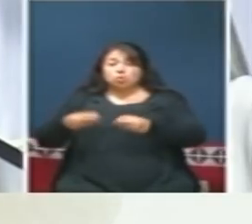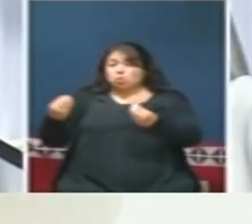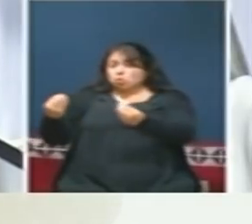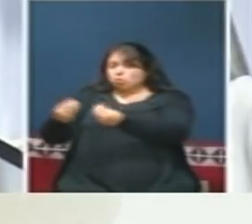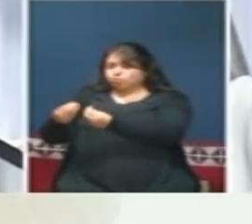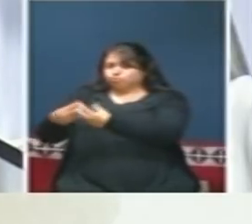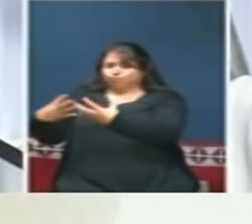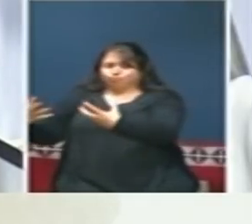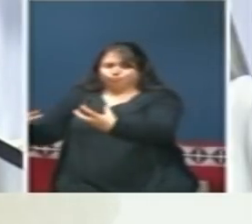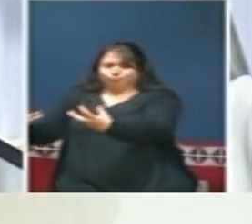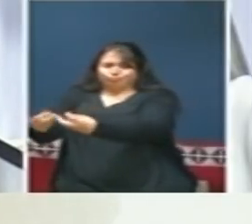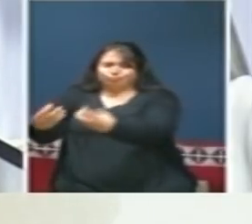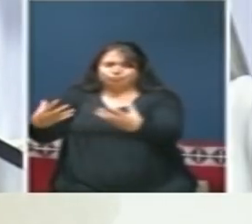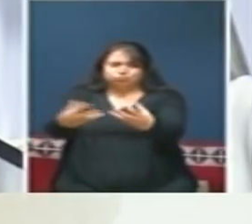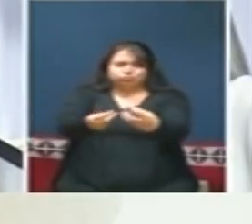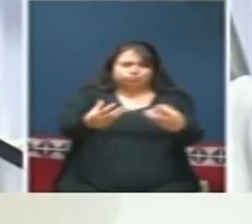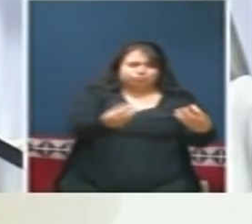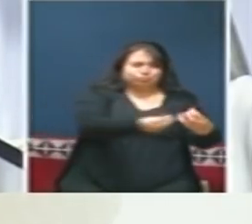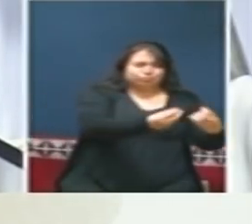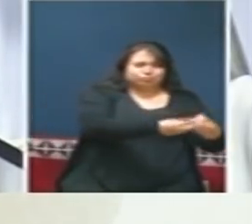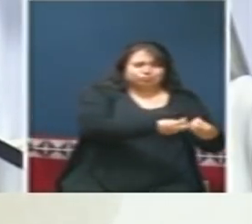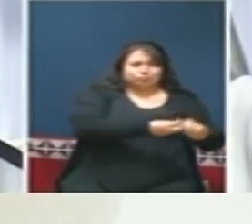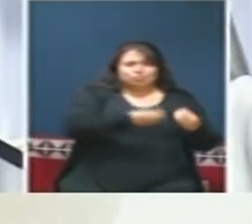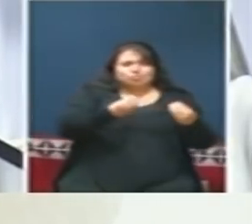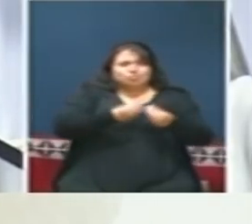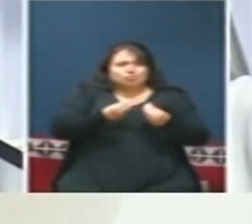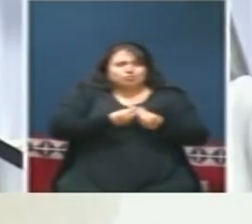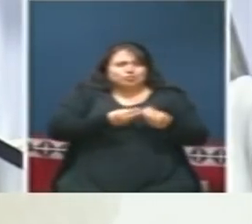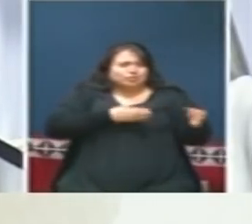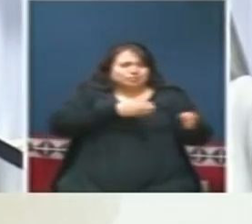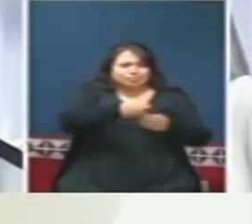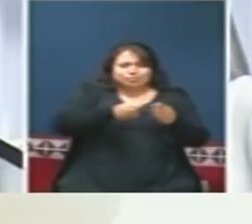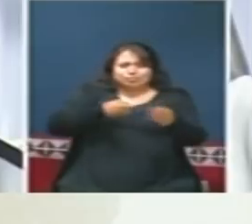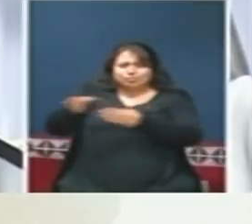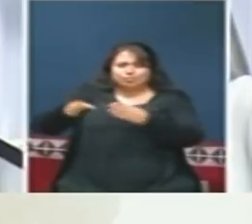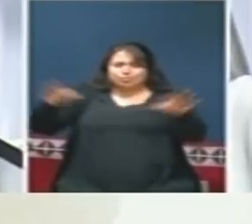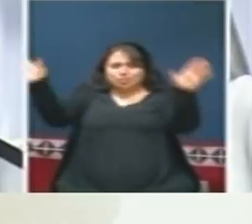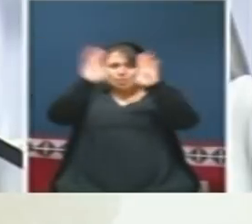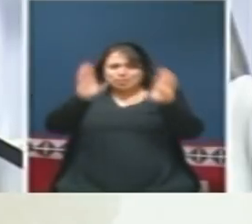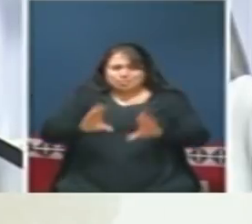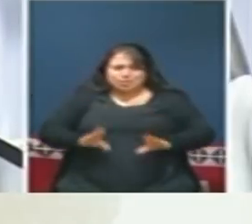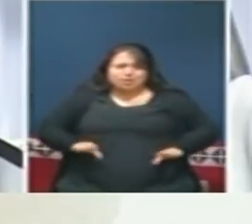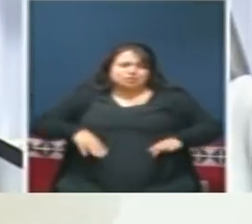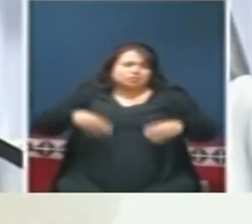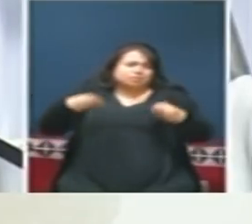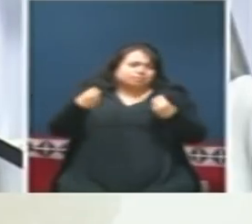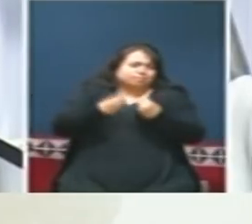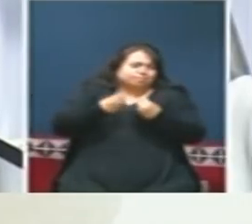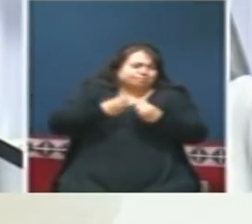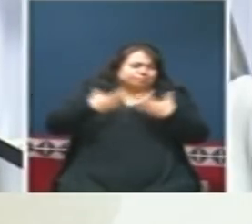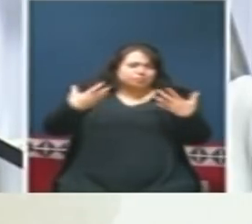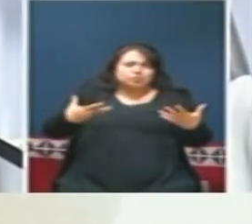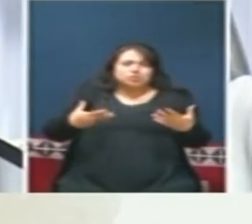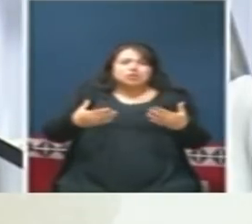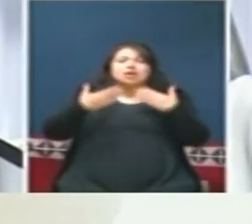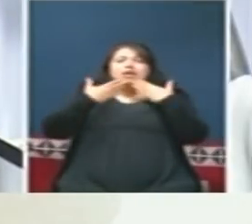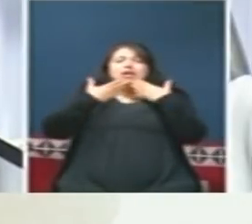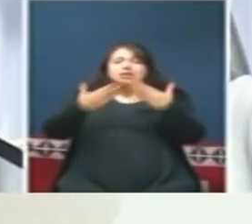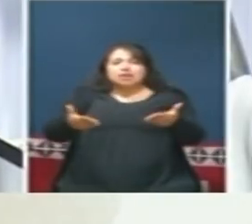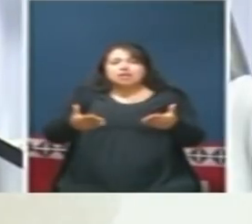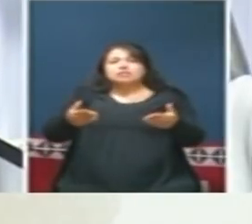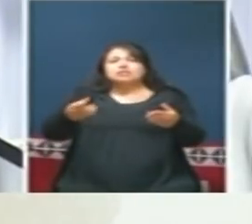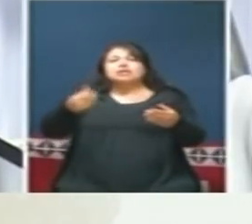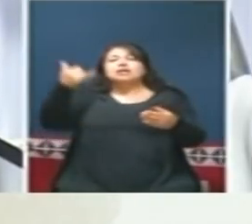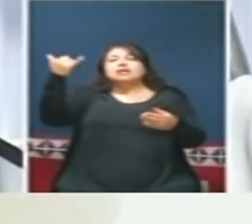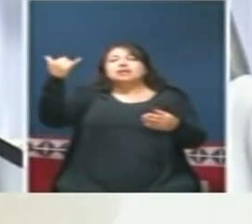lo han dado todo para cubrir tantos aspectos de la organización. Gracias también al gobierno provincial por